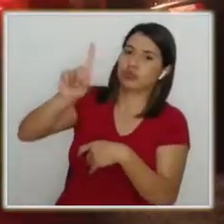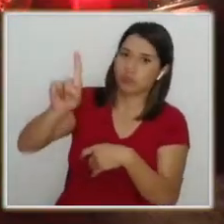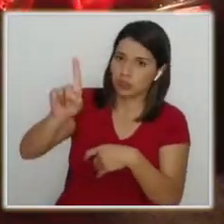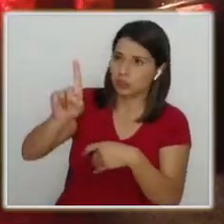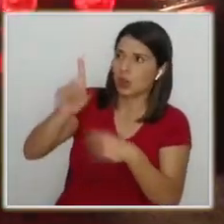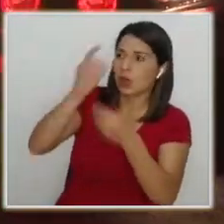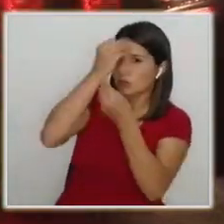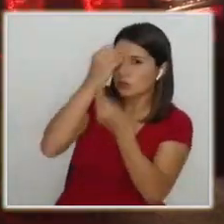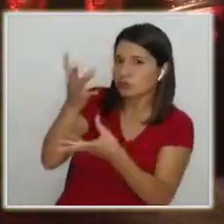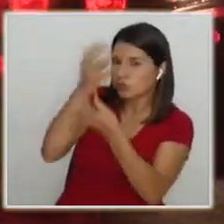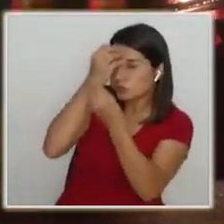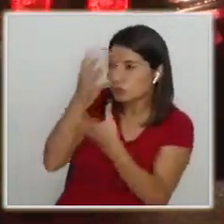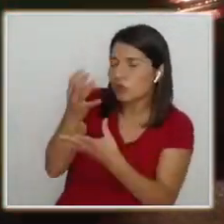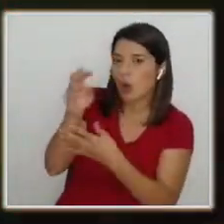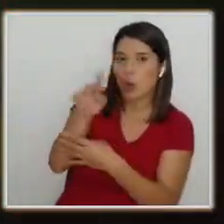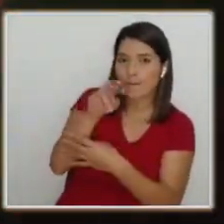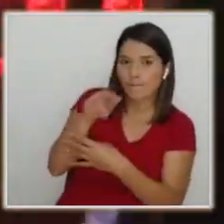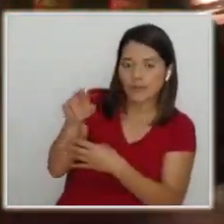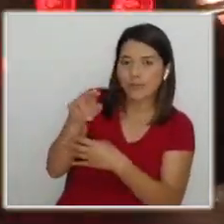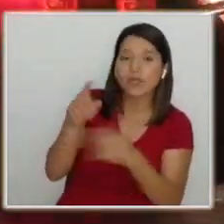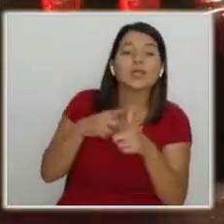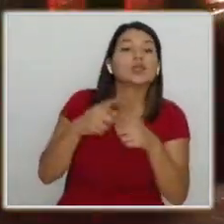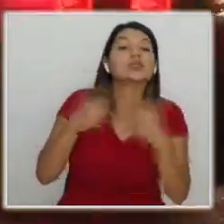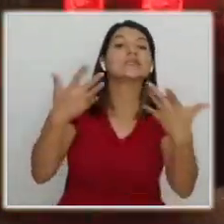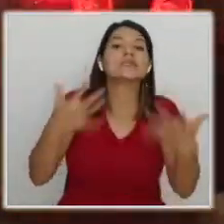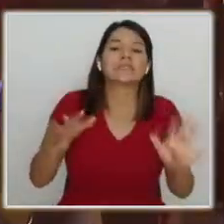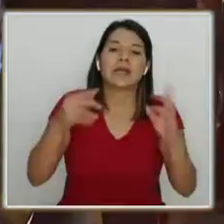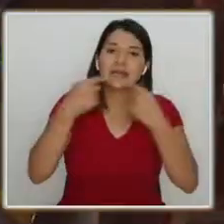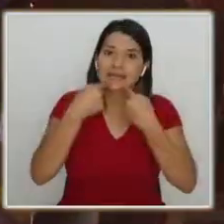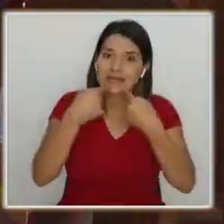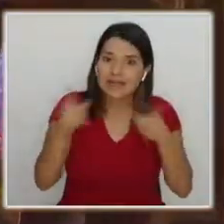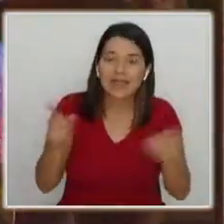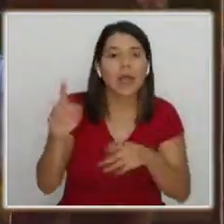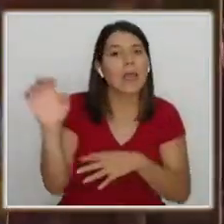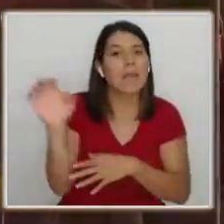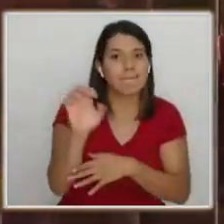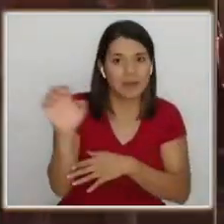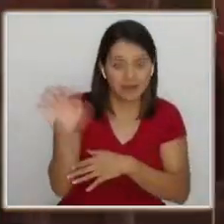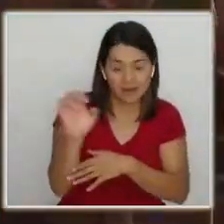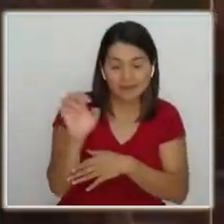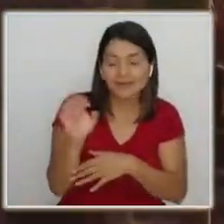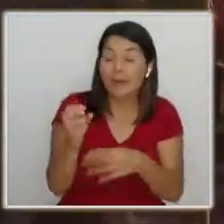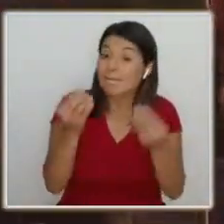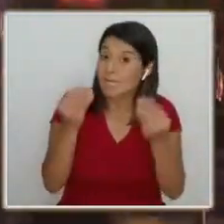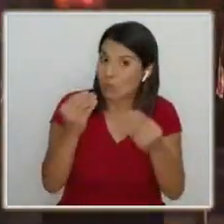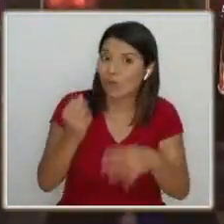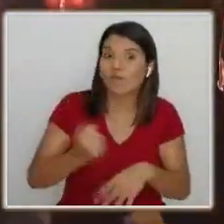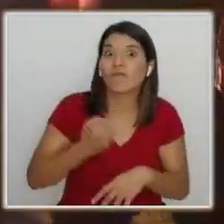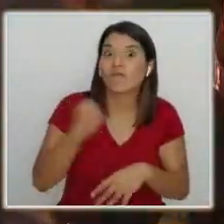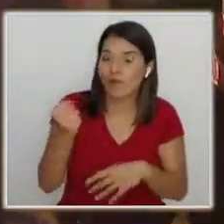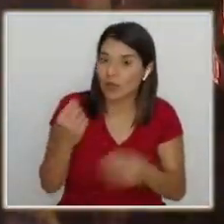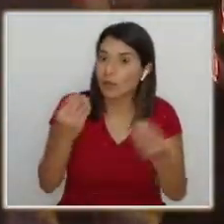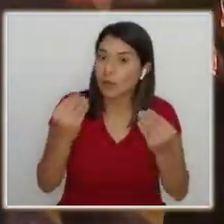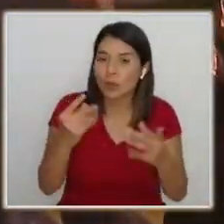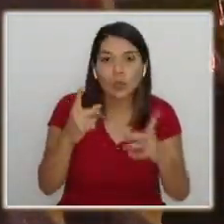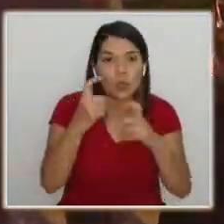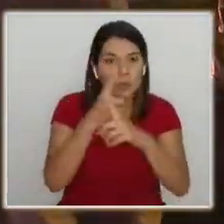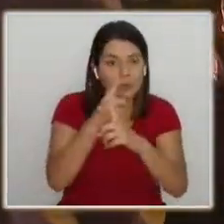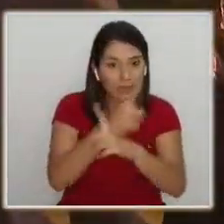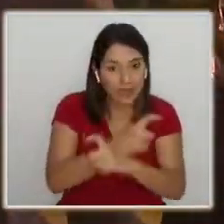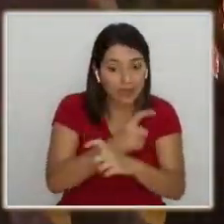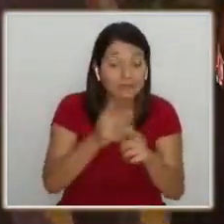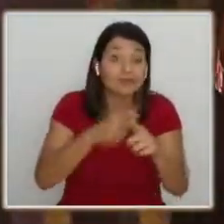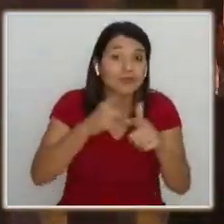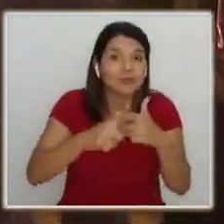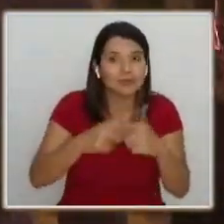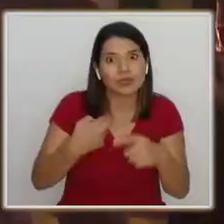nos declaramos una emergencia bastante fuerte, bastante complicada, donde íbamos a necesitar